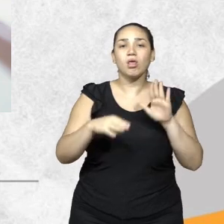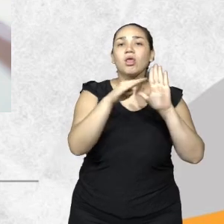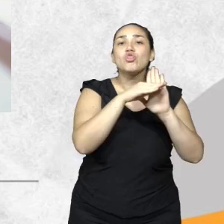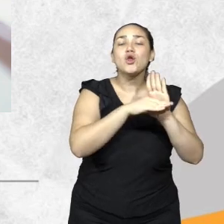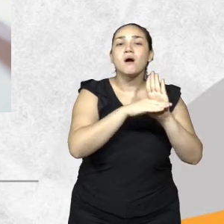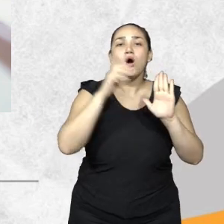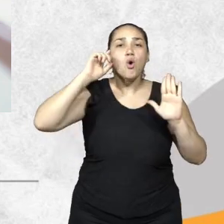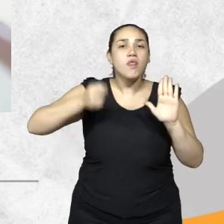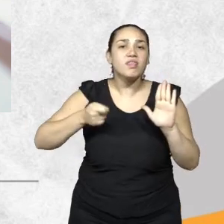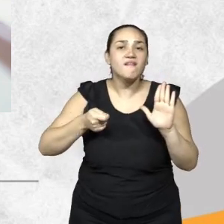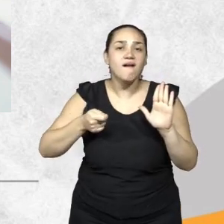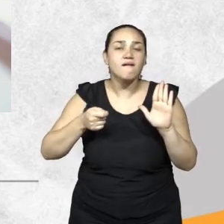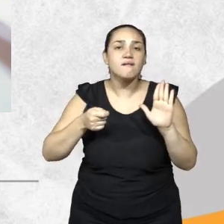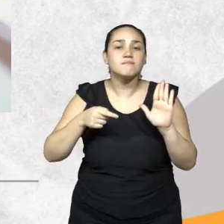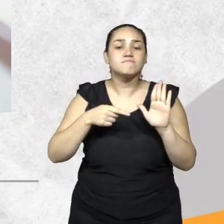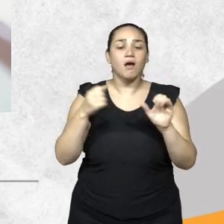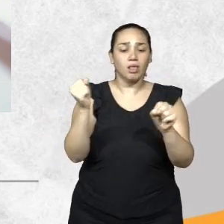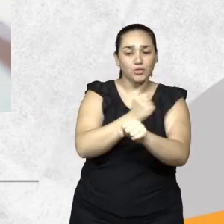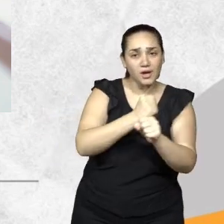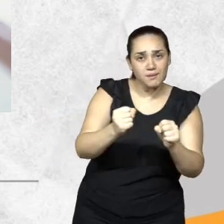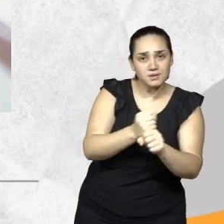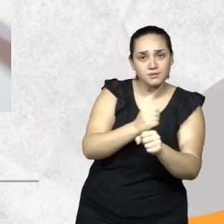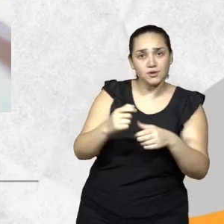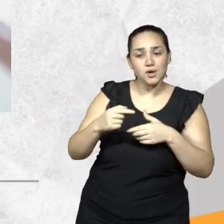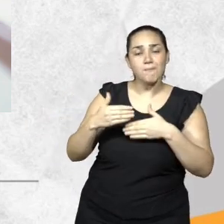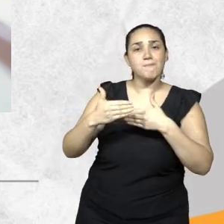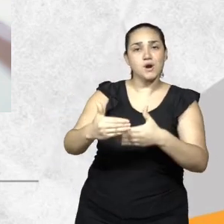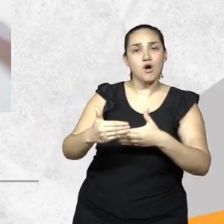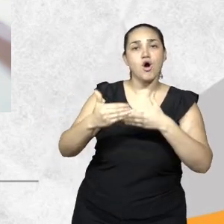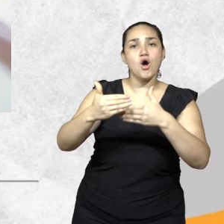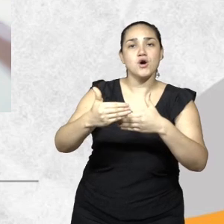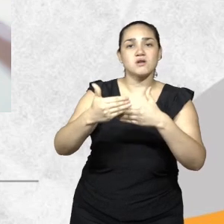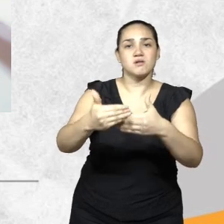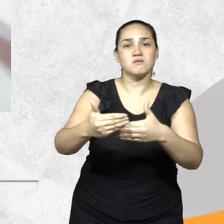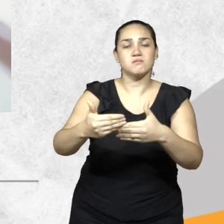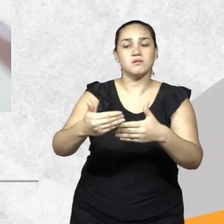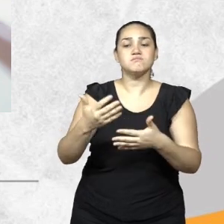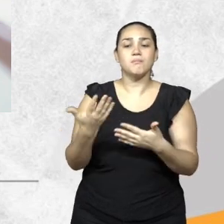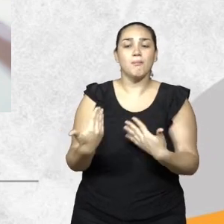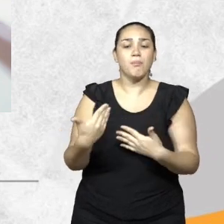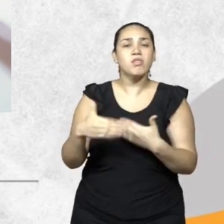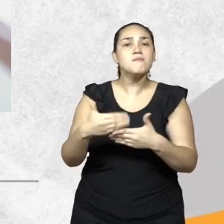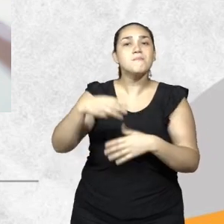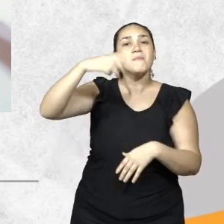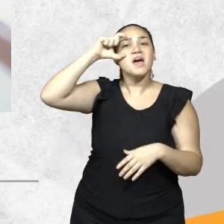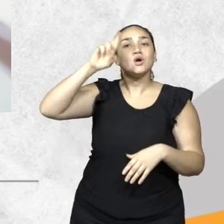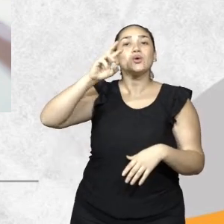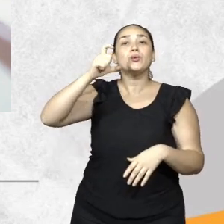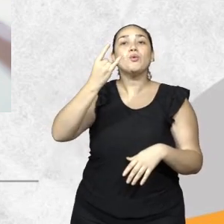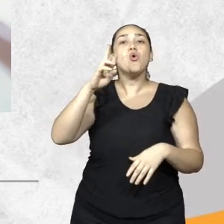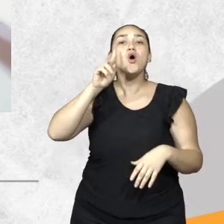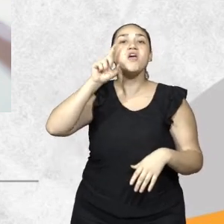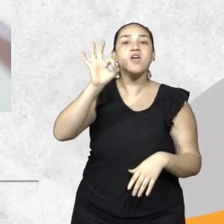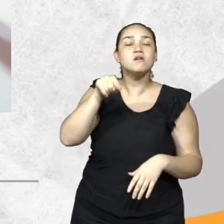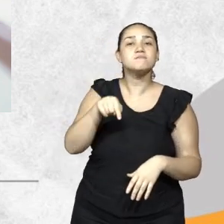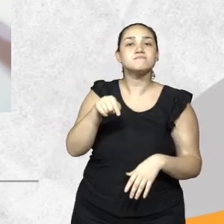jurídica el otorgamiento y la prórroga de permisos de uso de mercurio a través de declaraciones juradas hechas